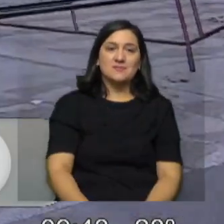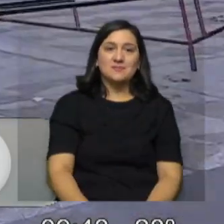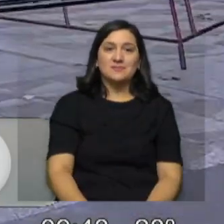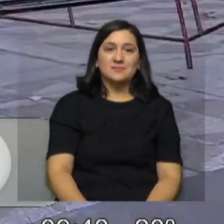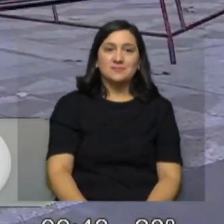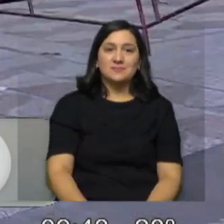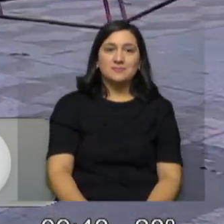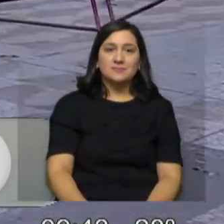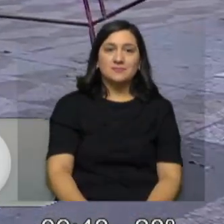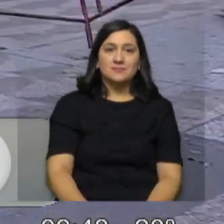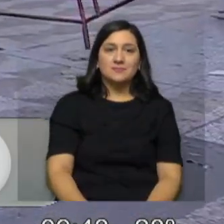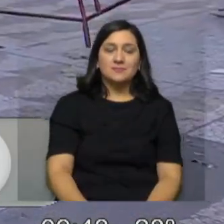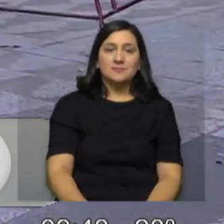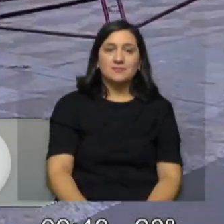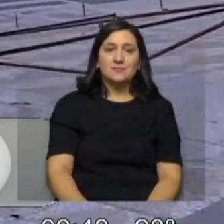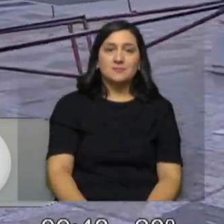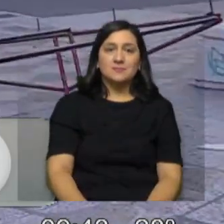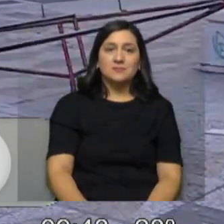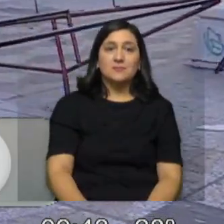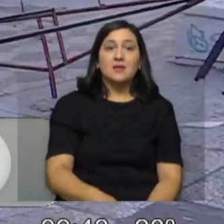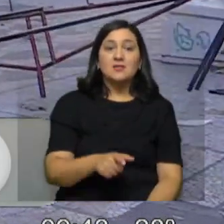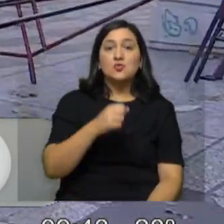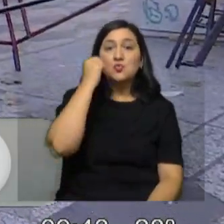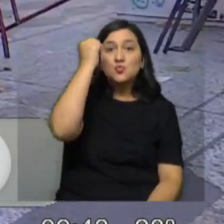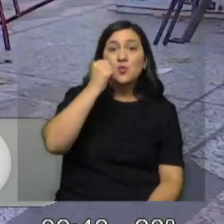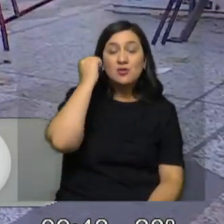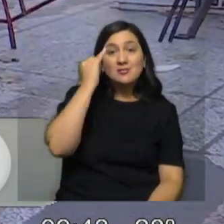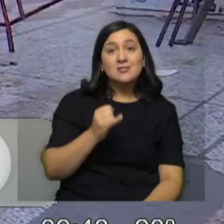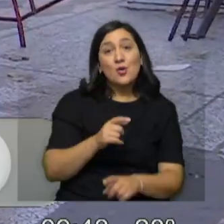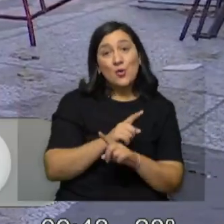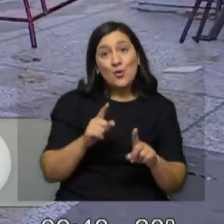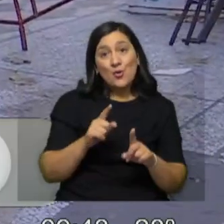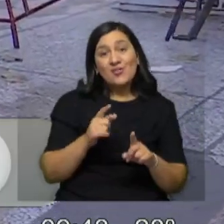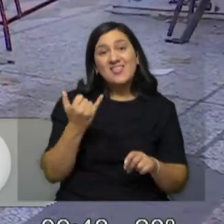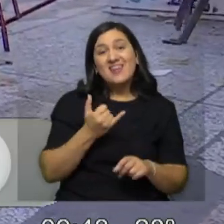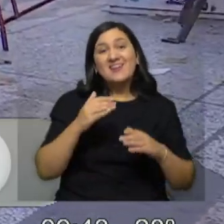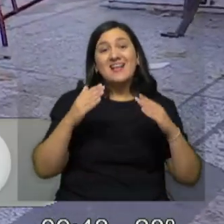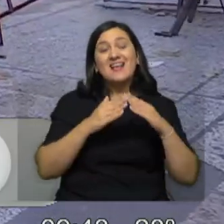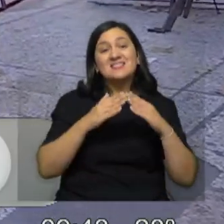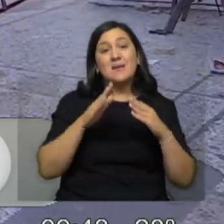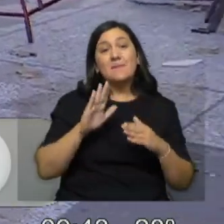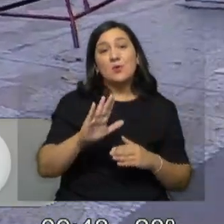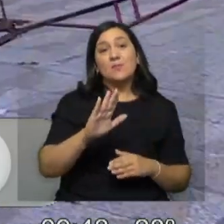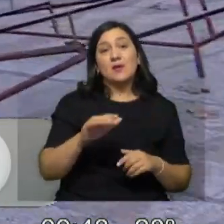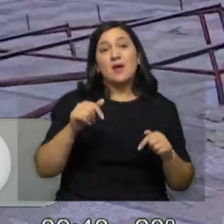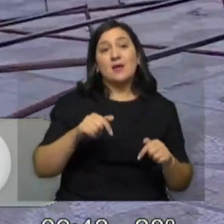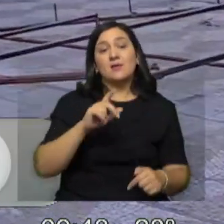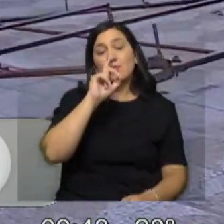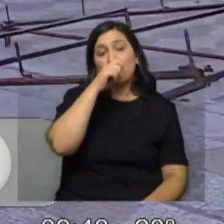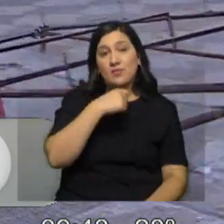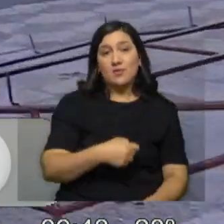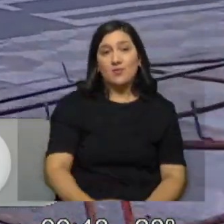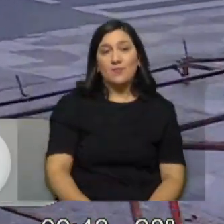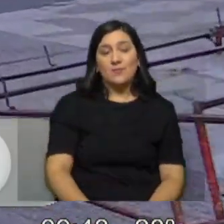con nosotros acerca de, bueno, de si es un sueño o no esto de la casa propia aquí en nuestro